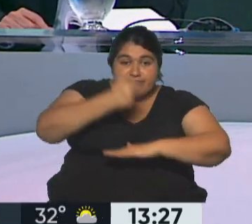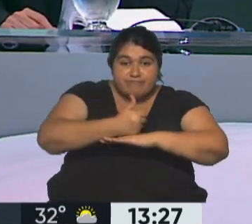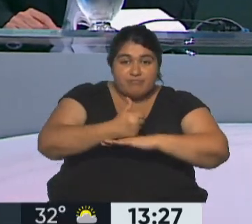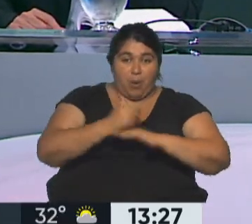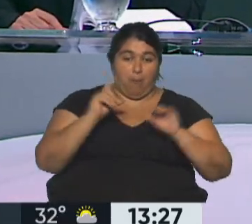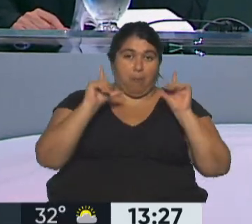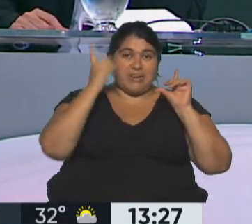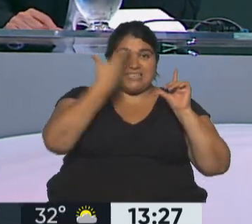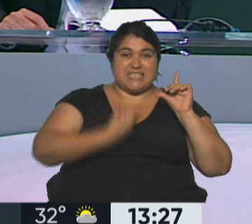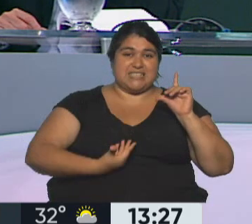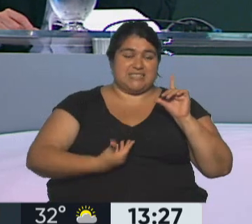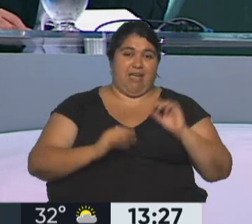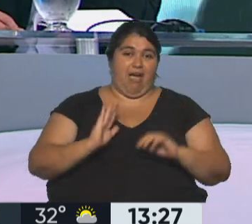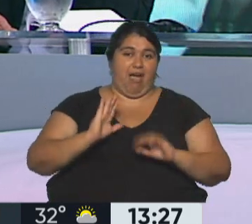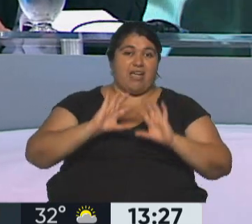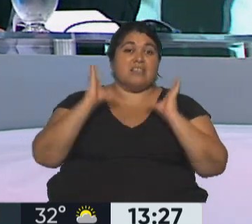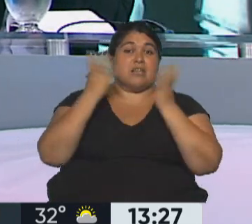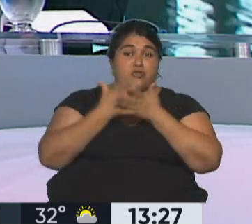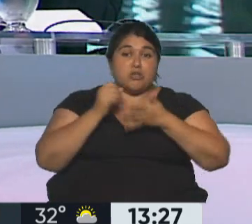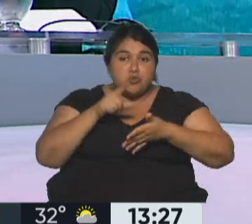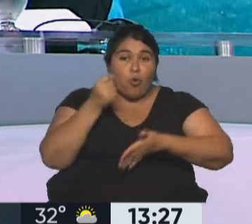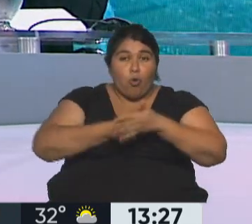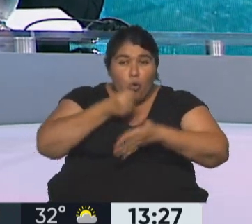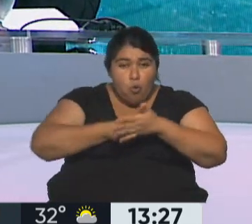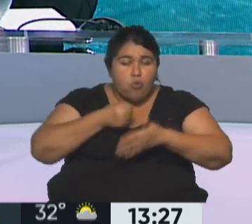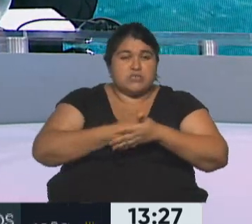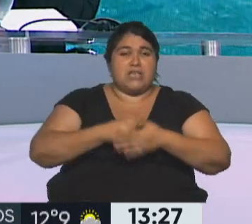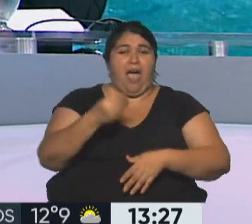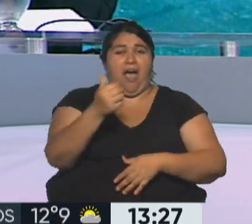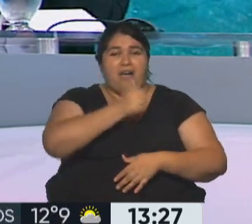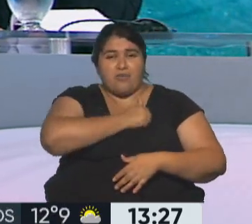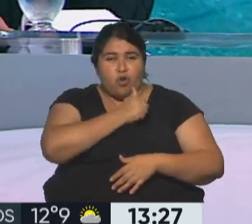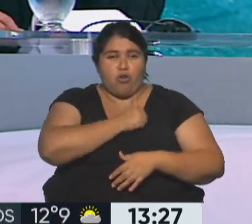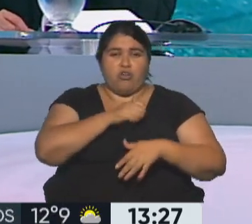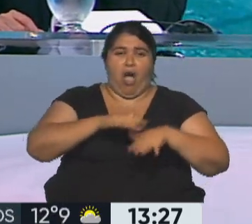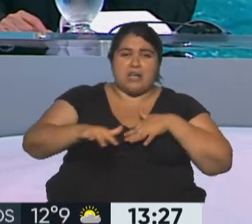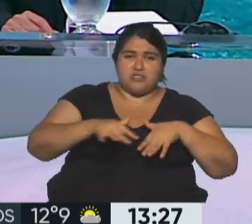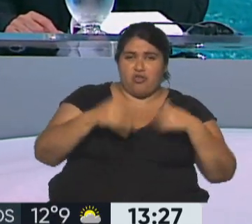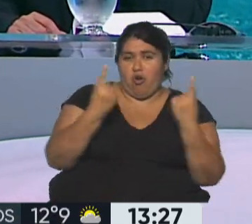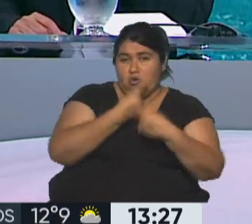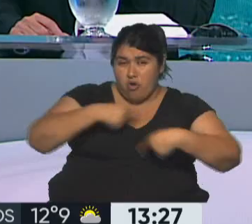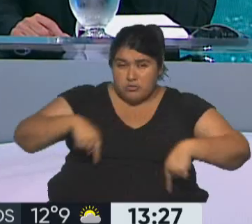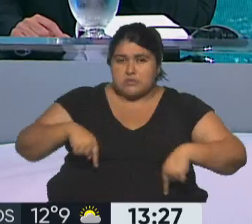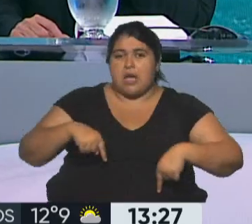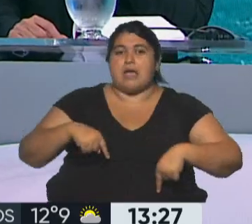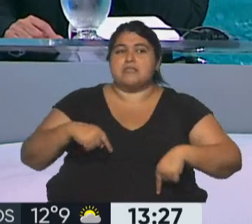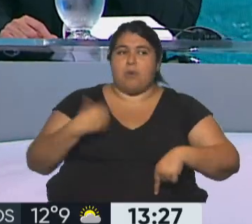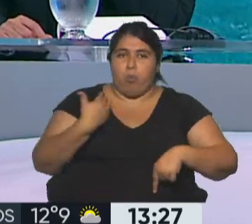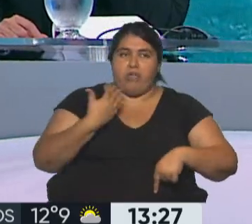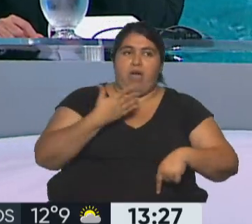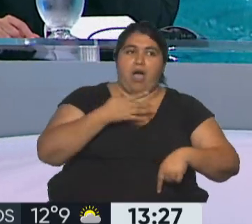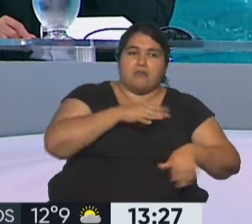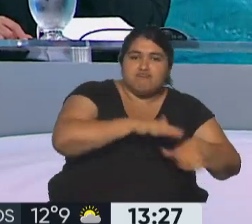presencia a nivel internacional y que su militancia, el mundo católico, los católicos de acción, vayan por uno y otros lados.